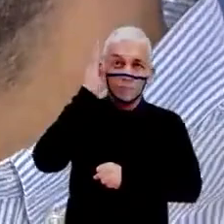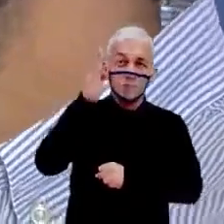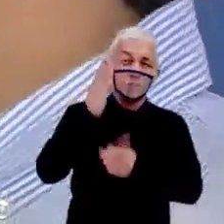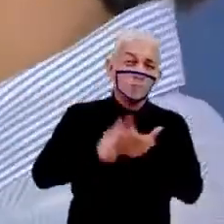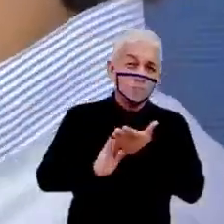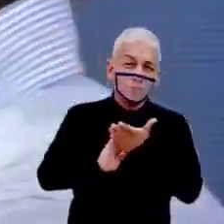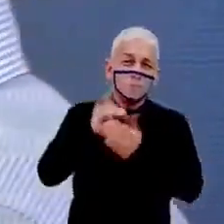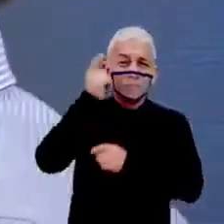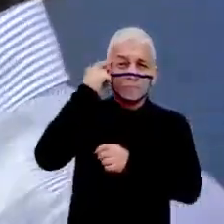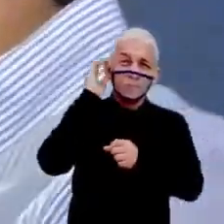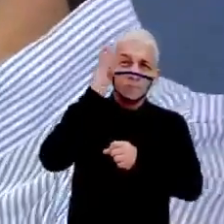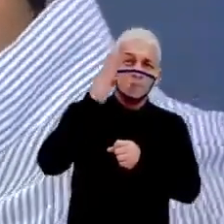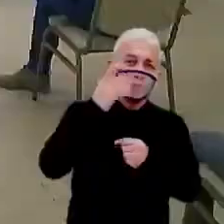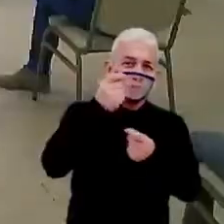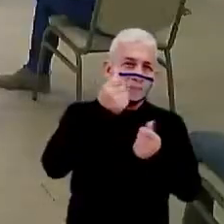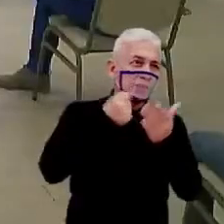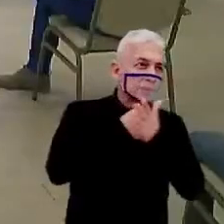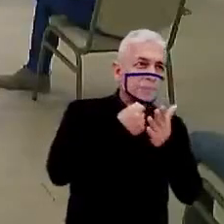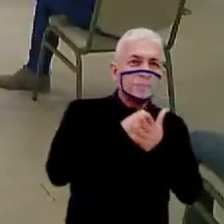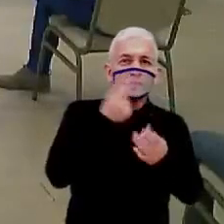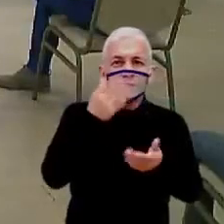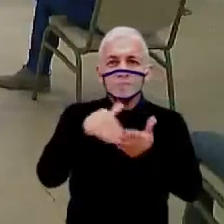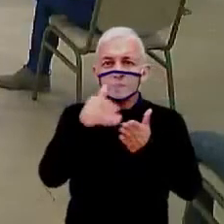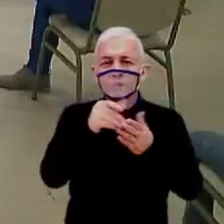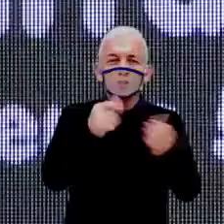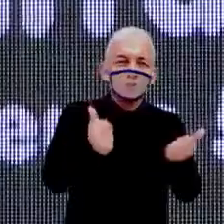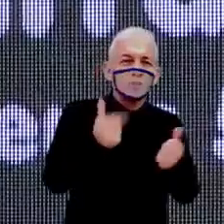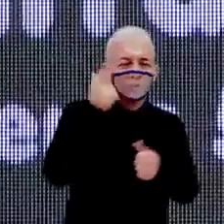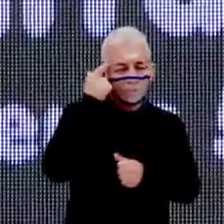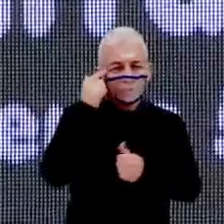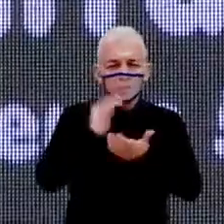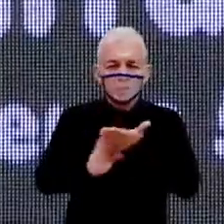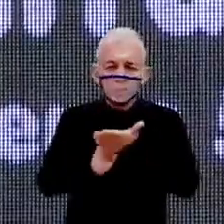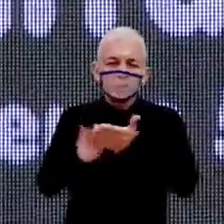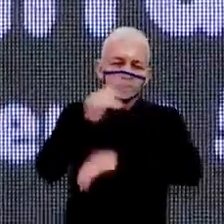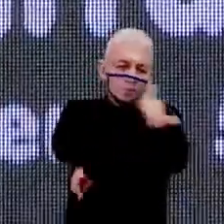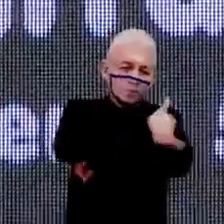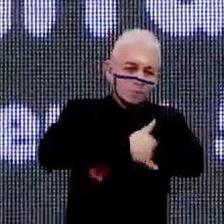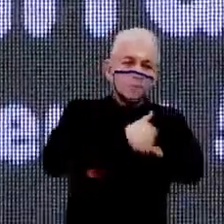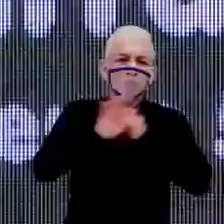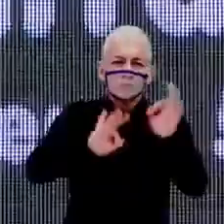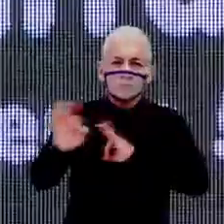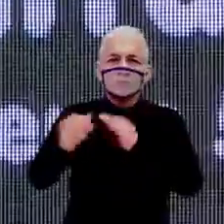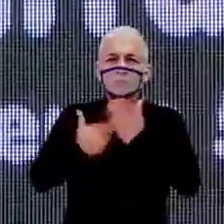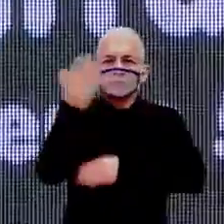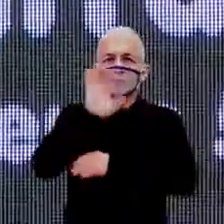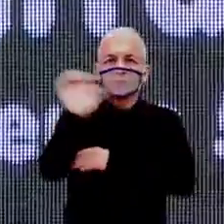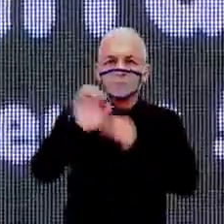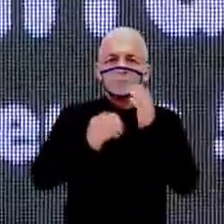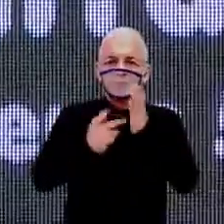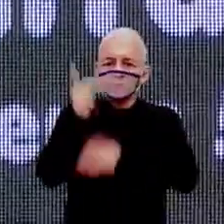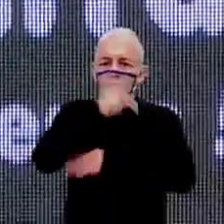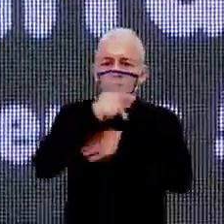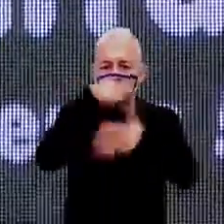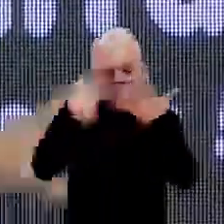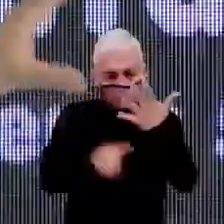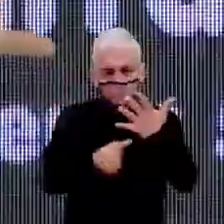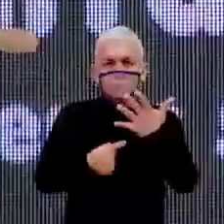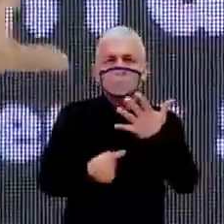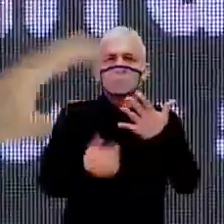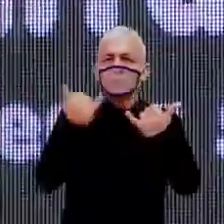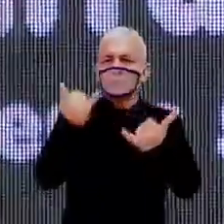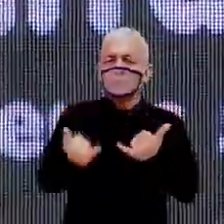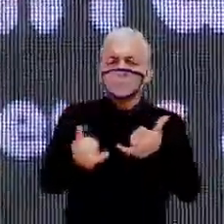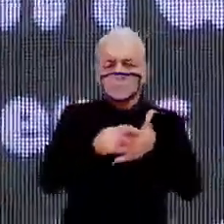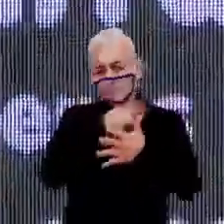venía, buscando la financiación, la estructuración y asegurándonos que en enero arrancaran estos grandes proyectos. Hoy